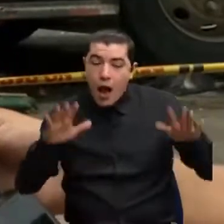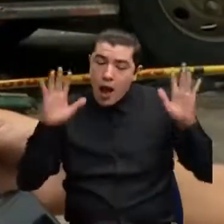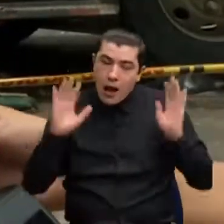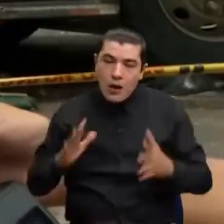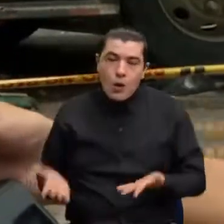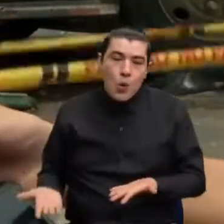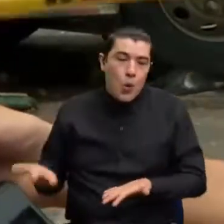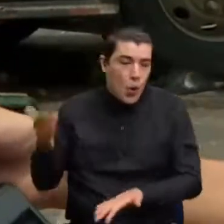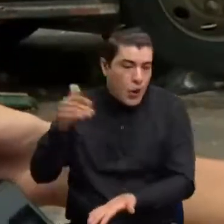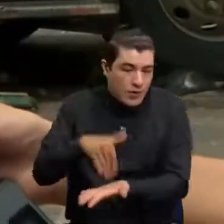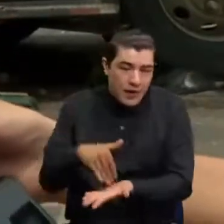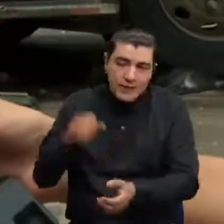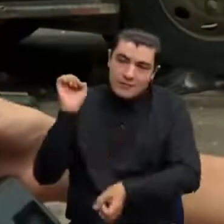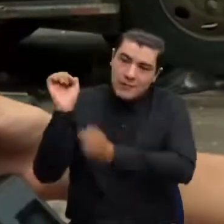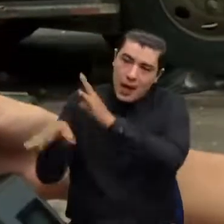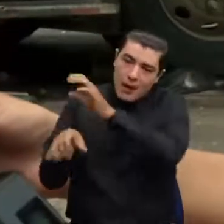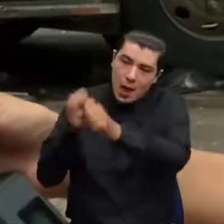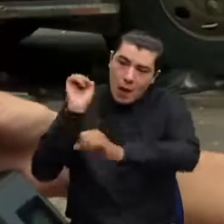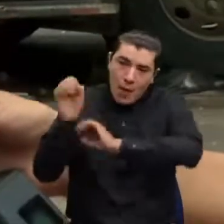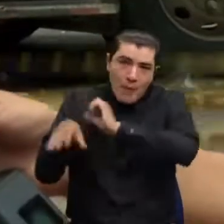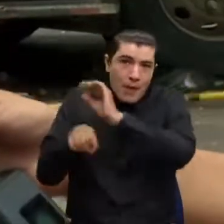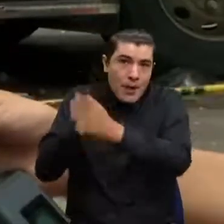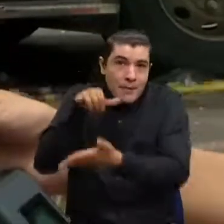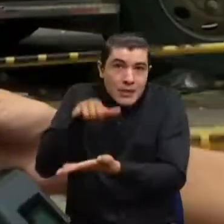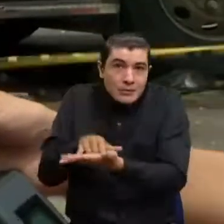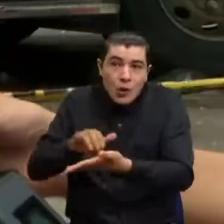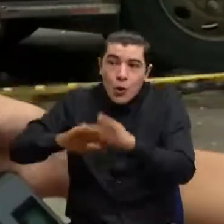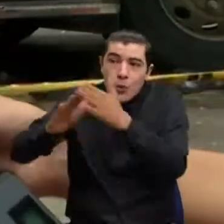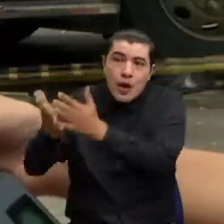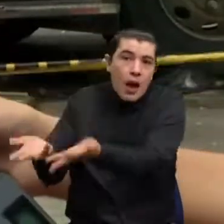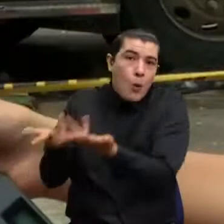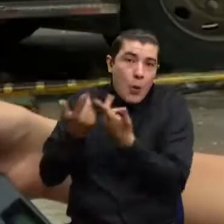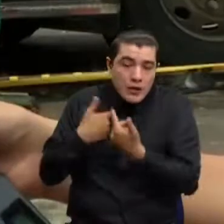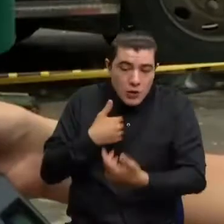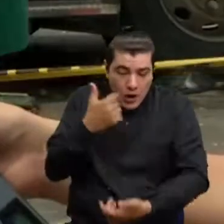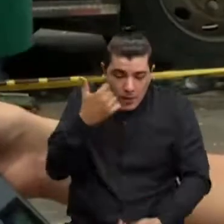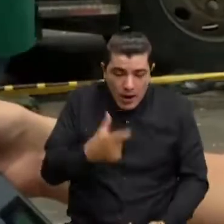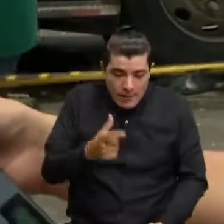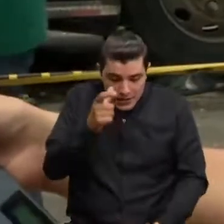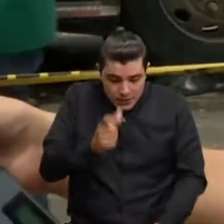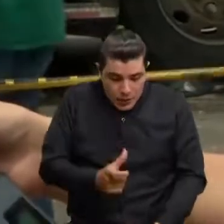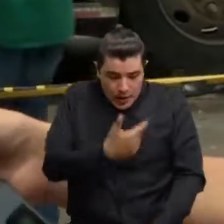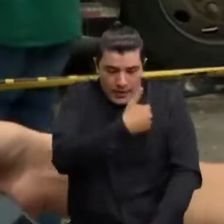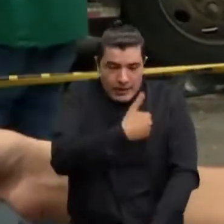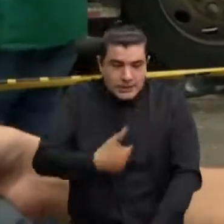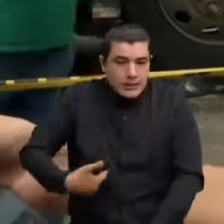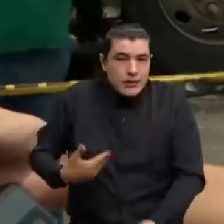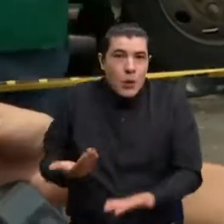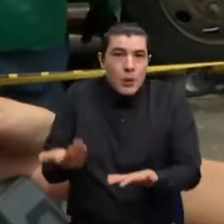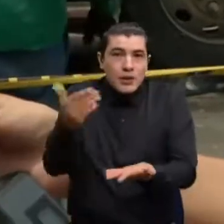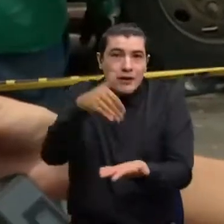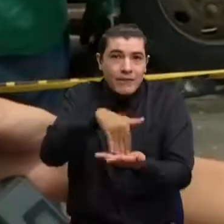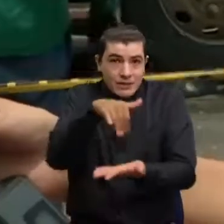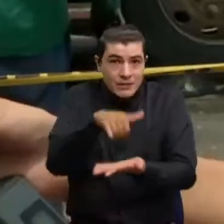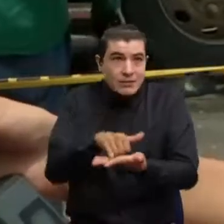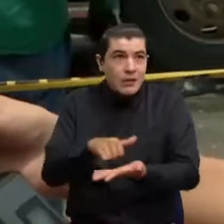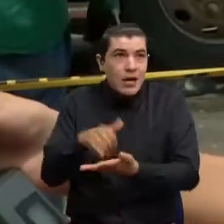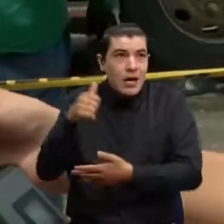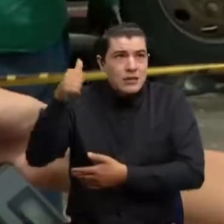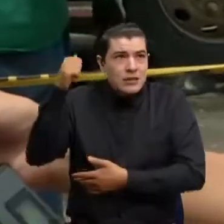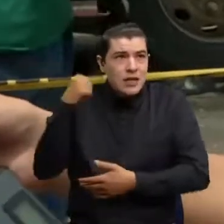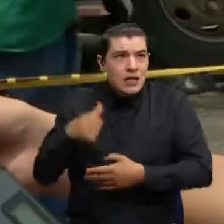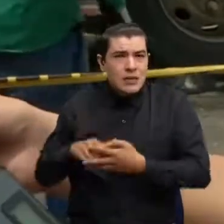otra vez porque así me lo han dicho en estos momentos pues yo como presidenta estoy preocupada en eso porque me vuelven a hacer lo que me hicieron ayer que